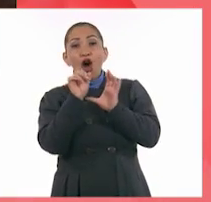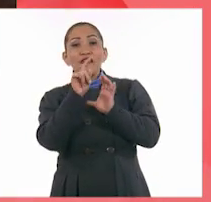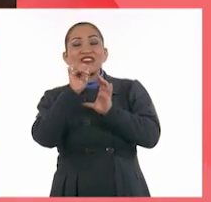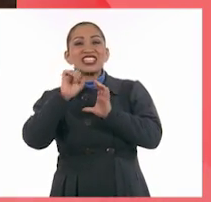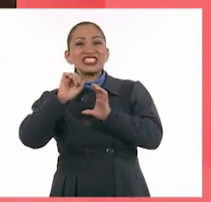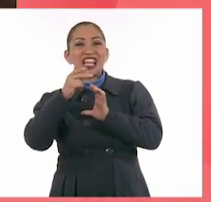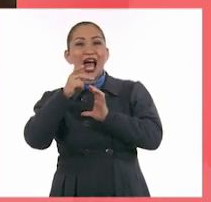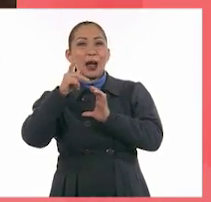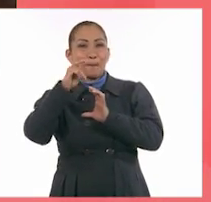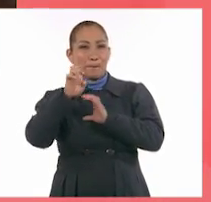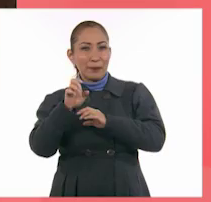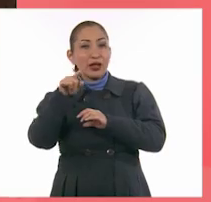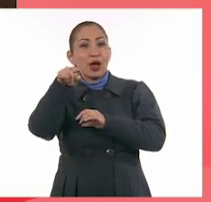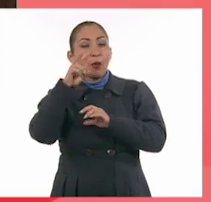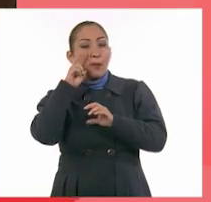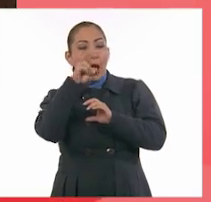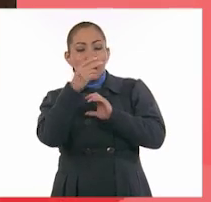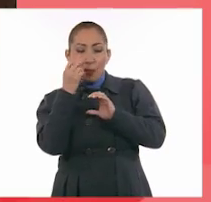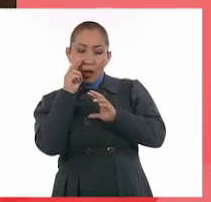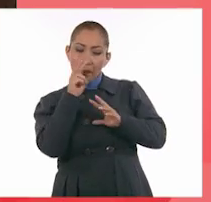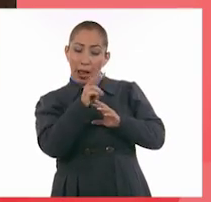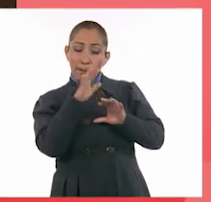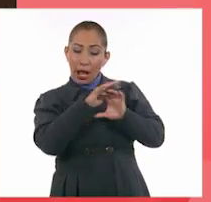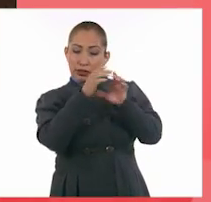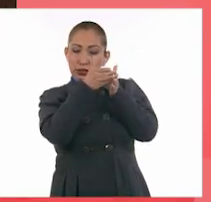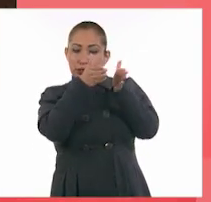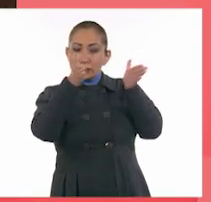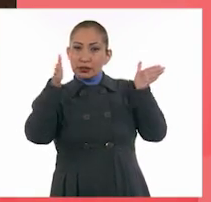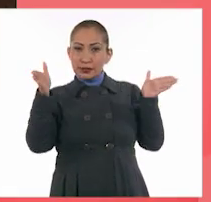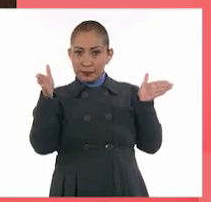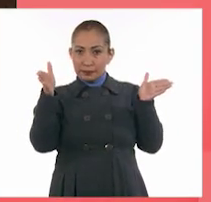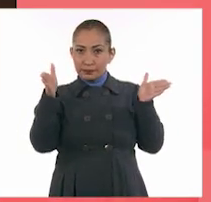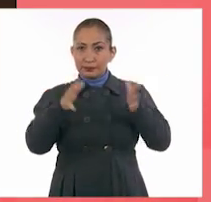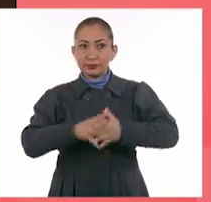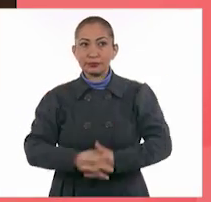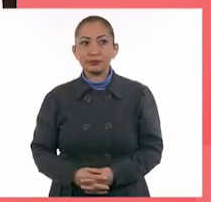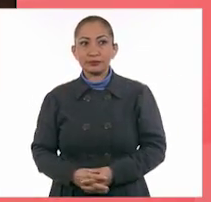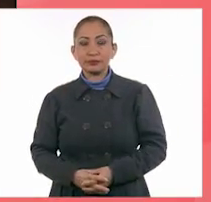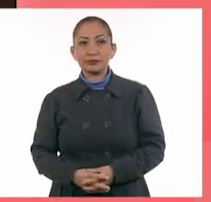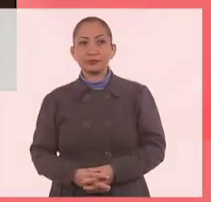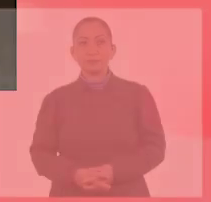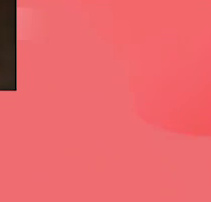que me permite obtener una visión mucho más amplia.